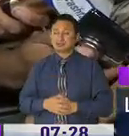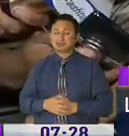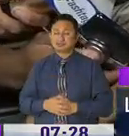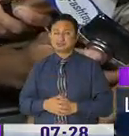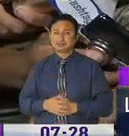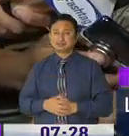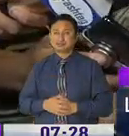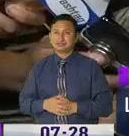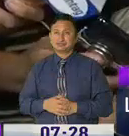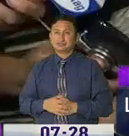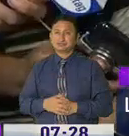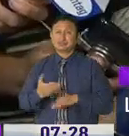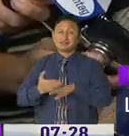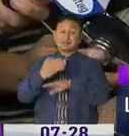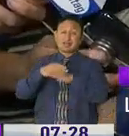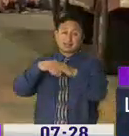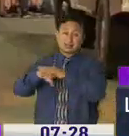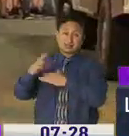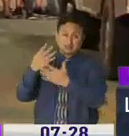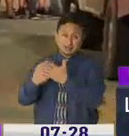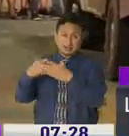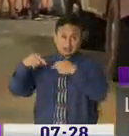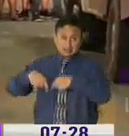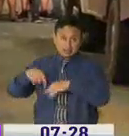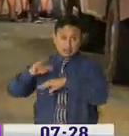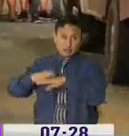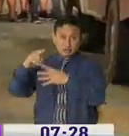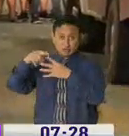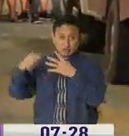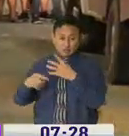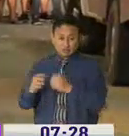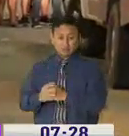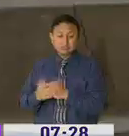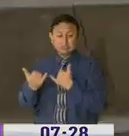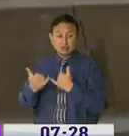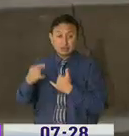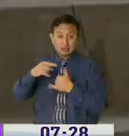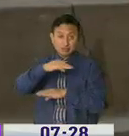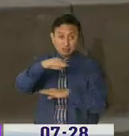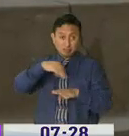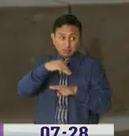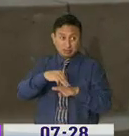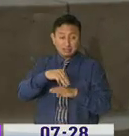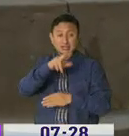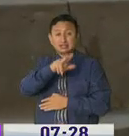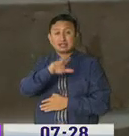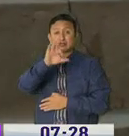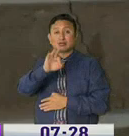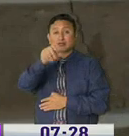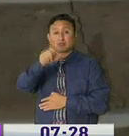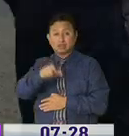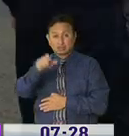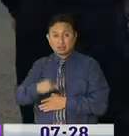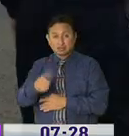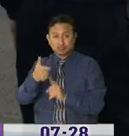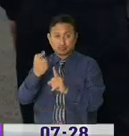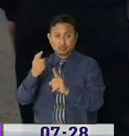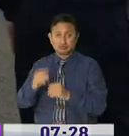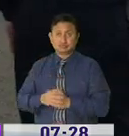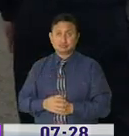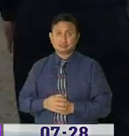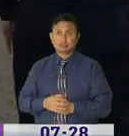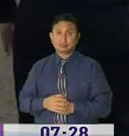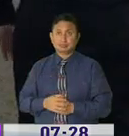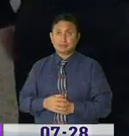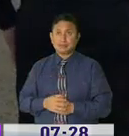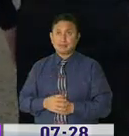robo calificado. Con esta muerte violenta suben a 39 las personas asesinadas en el distrito Manta, que incluye los cantones de Montecristi y